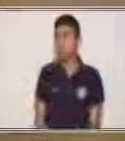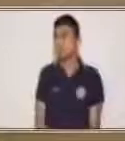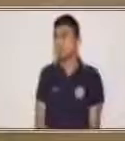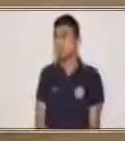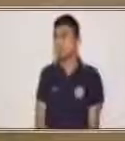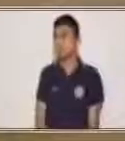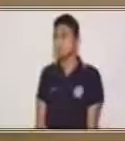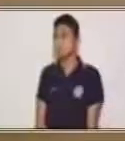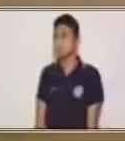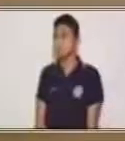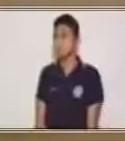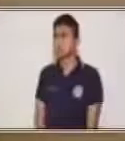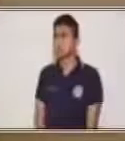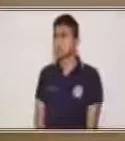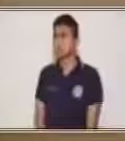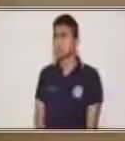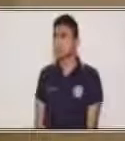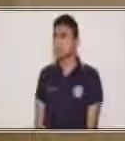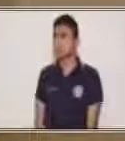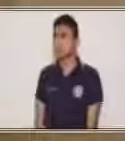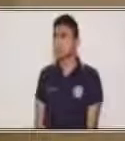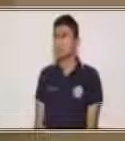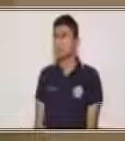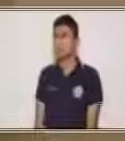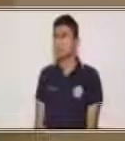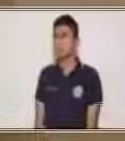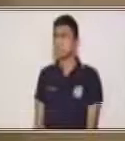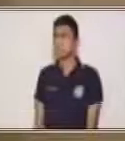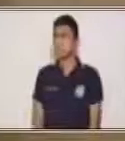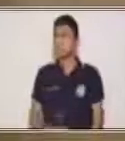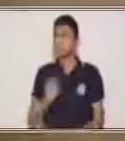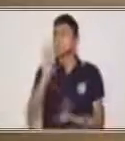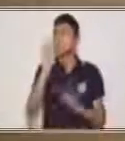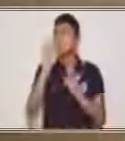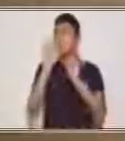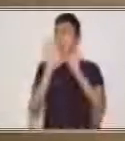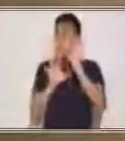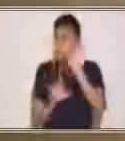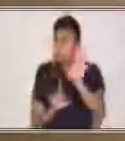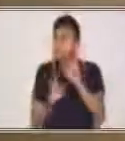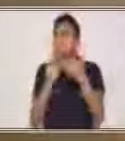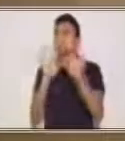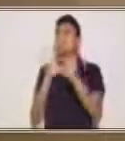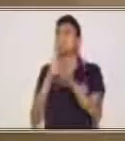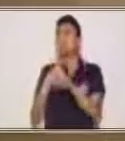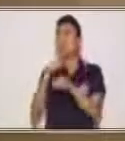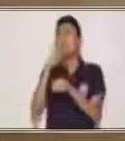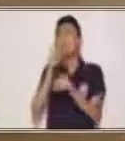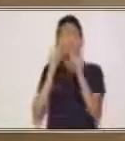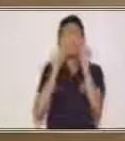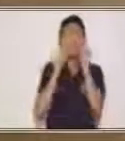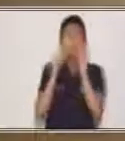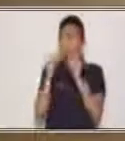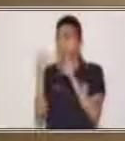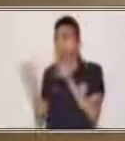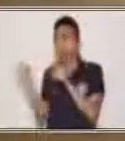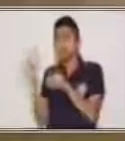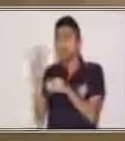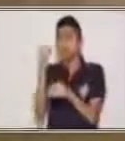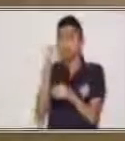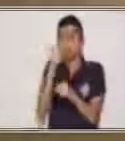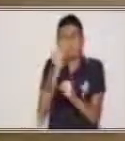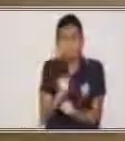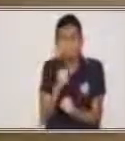Muy bien, daré continuidad en lo que tú escribes. Algunos de ellos se asentaron en el territorio y fue así como surgió la